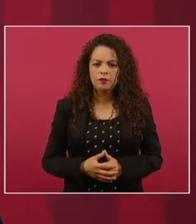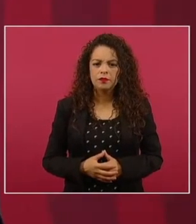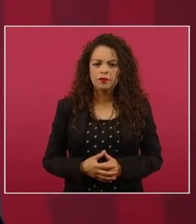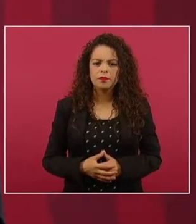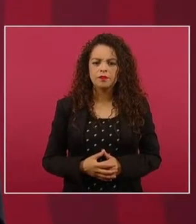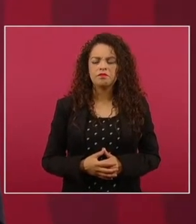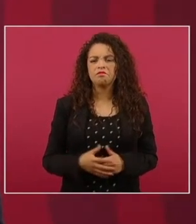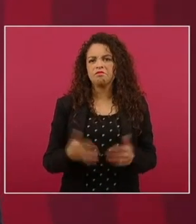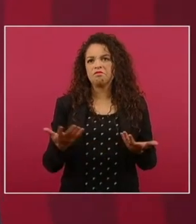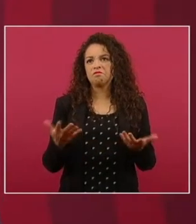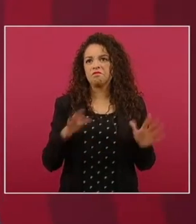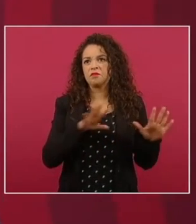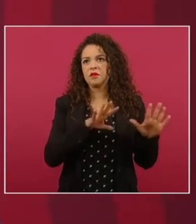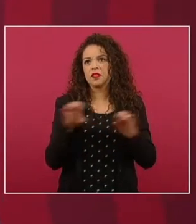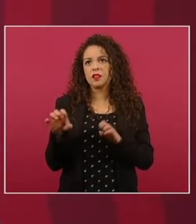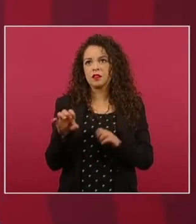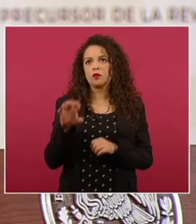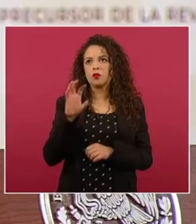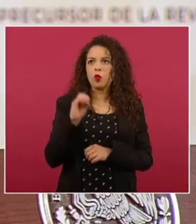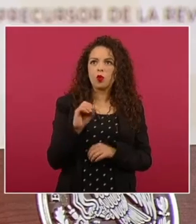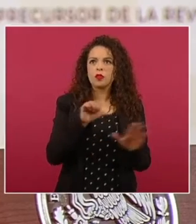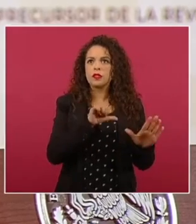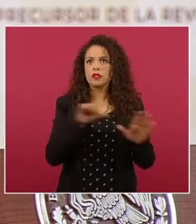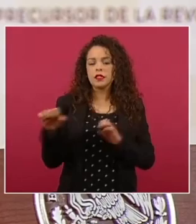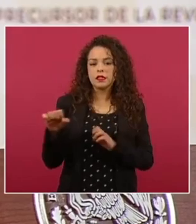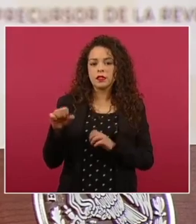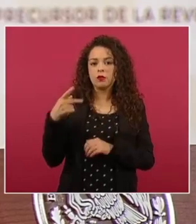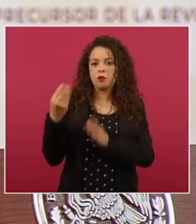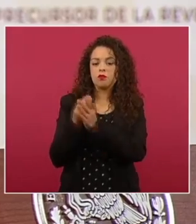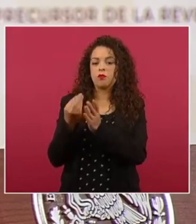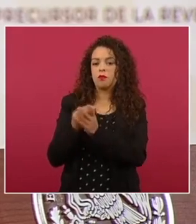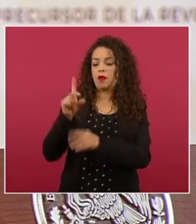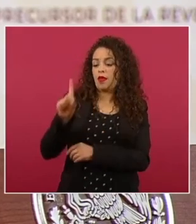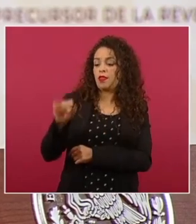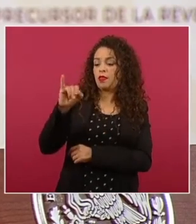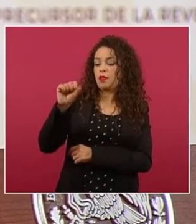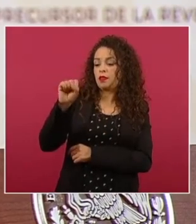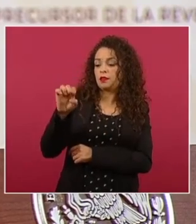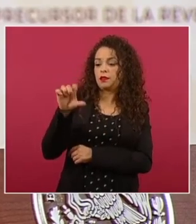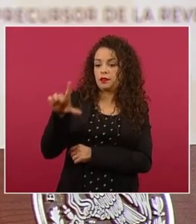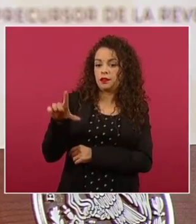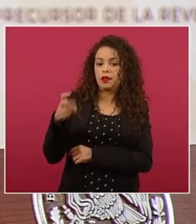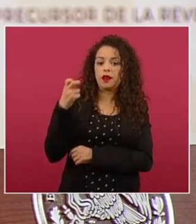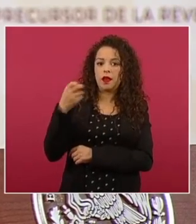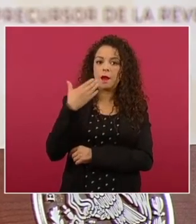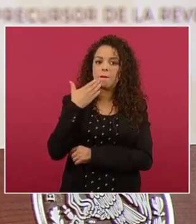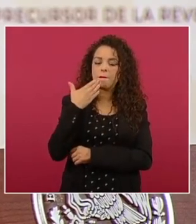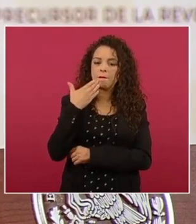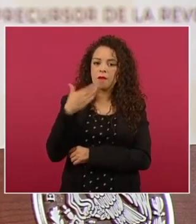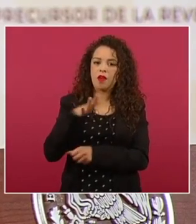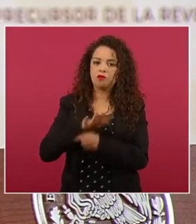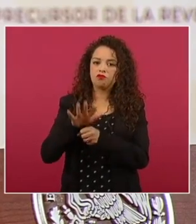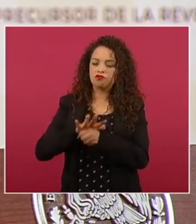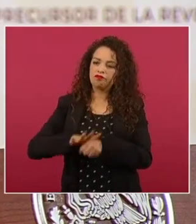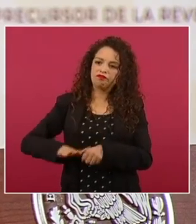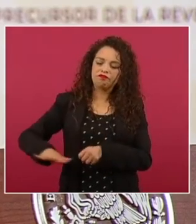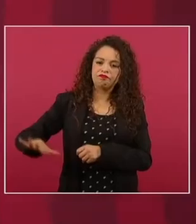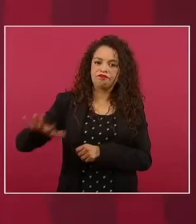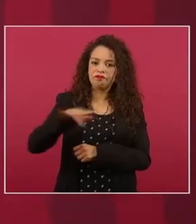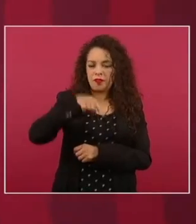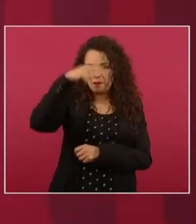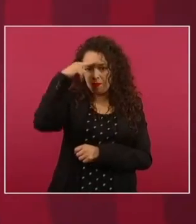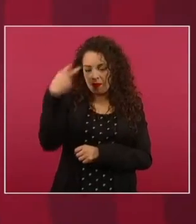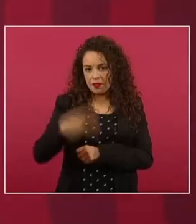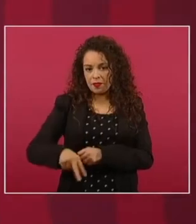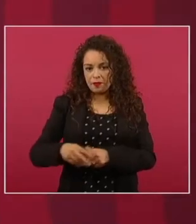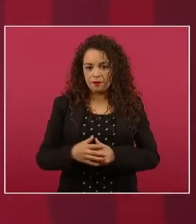500, 600 de diésel, que eso es lo que nos va a permitir la autosuficiencia. Eso lo vamos